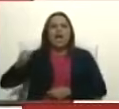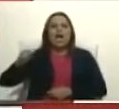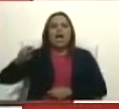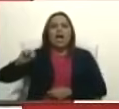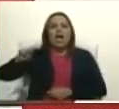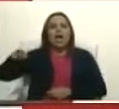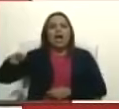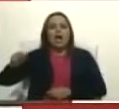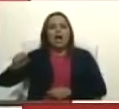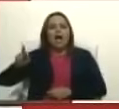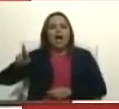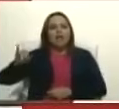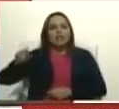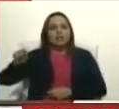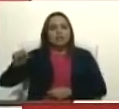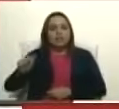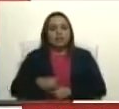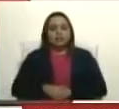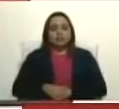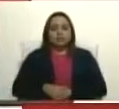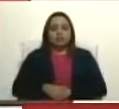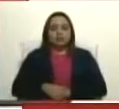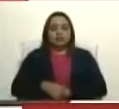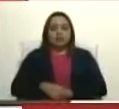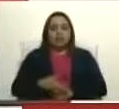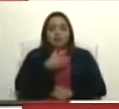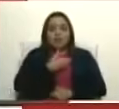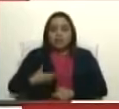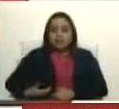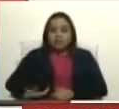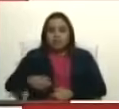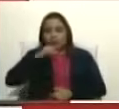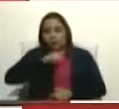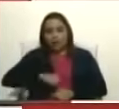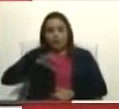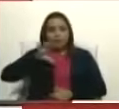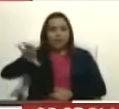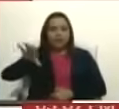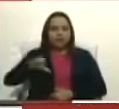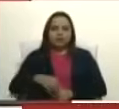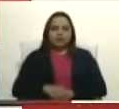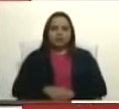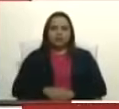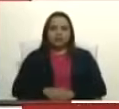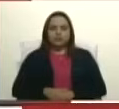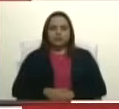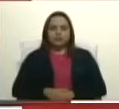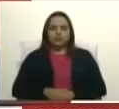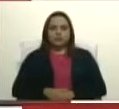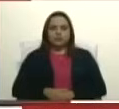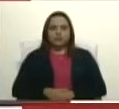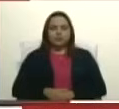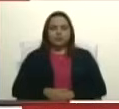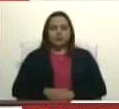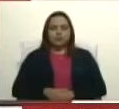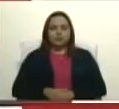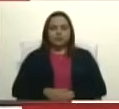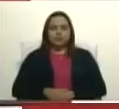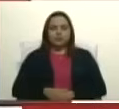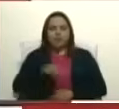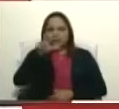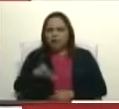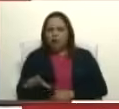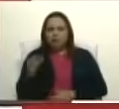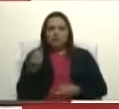Un presidente nuestro, un presidente nacionalista que amaba esta patria. Un gran demócrata